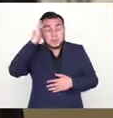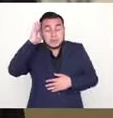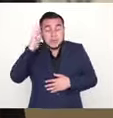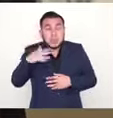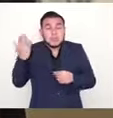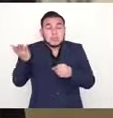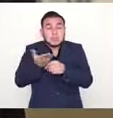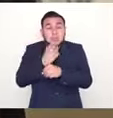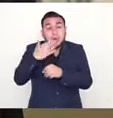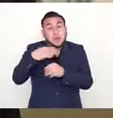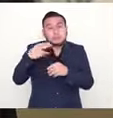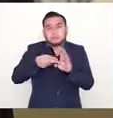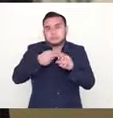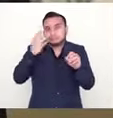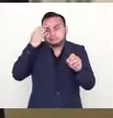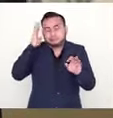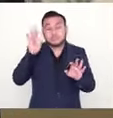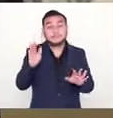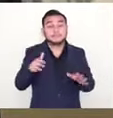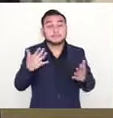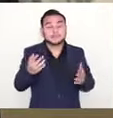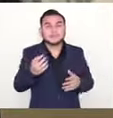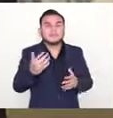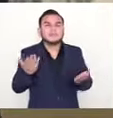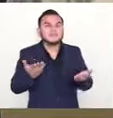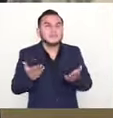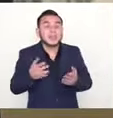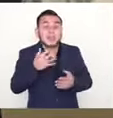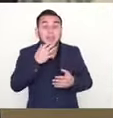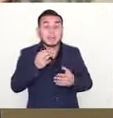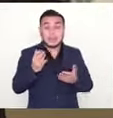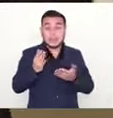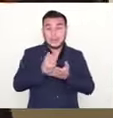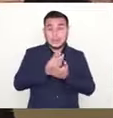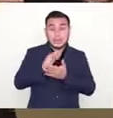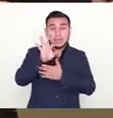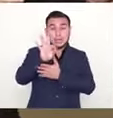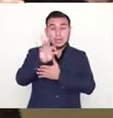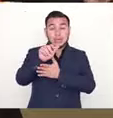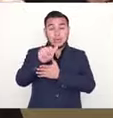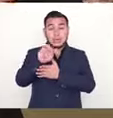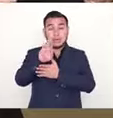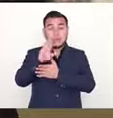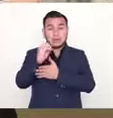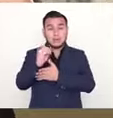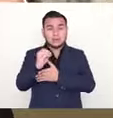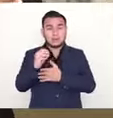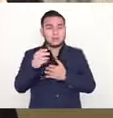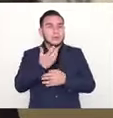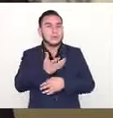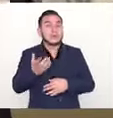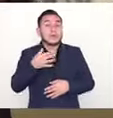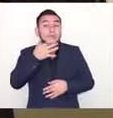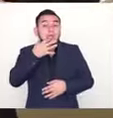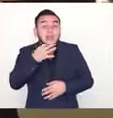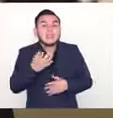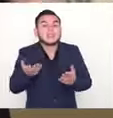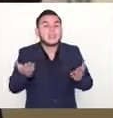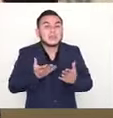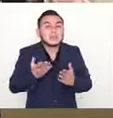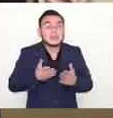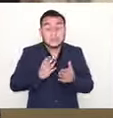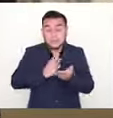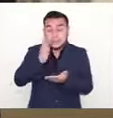habría que preguntarle a él pero el referente como él no estaba en el faro y no sabía la mentira que habían fraguado ahí adentro porque una cosa es haber